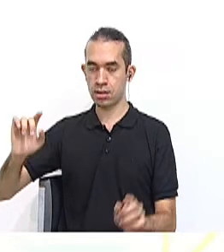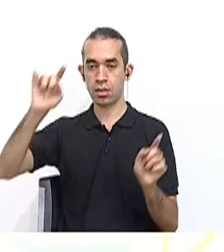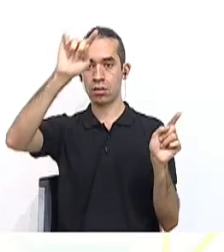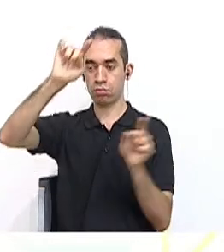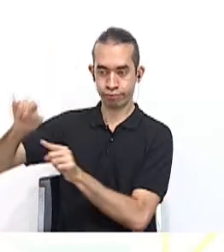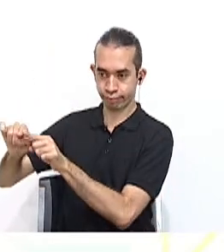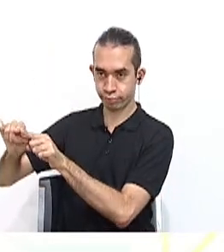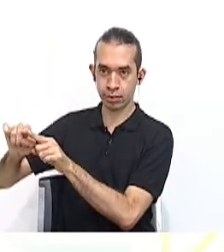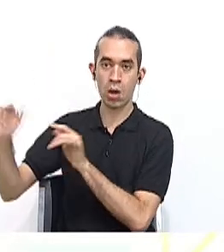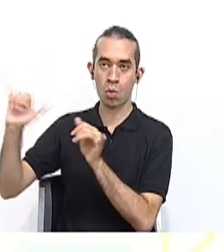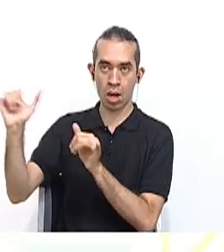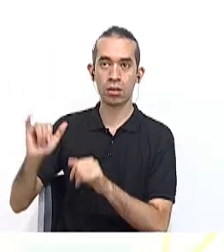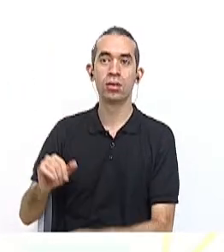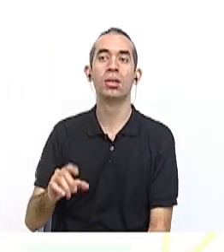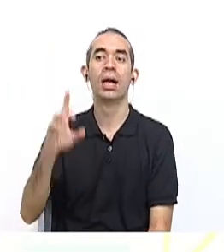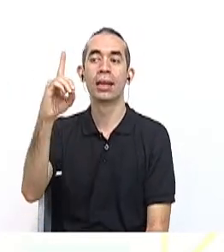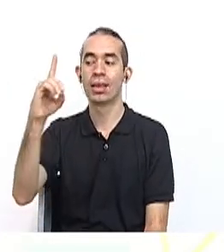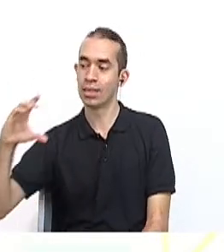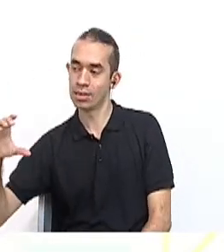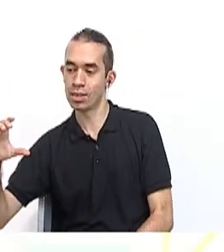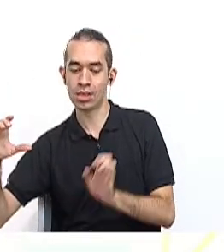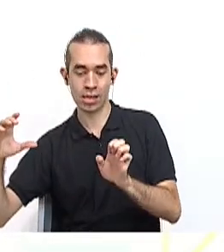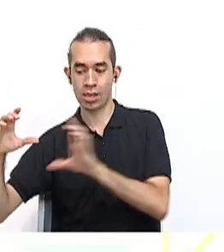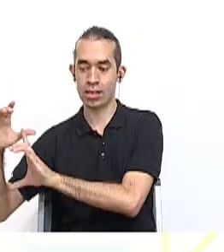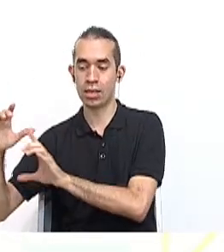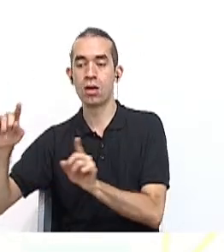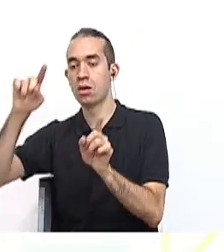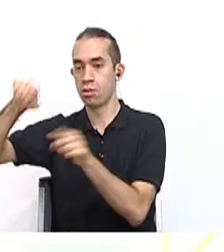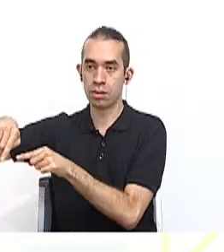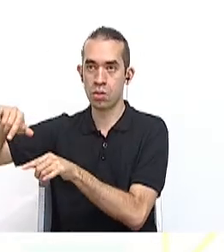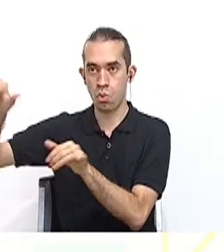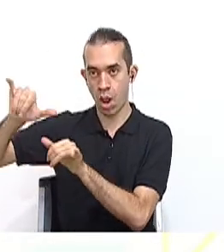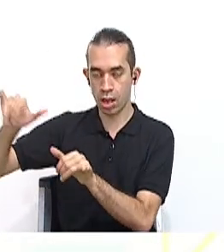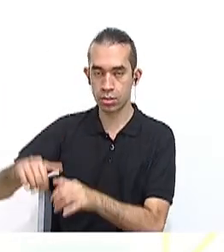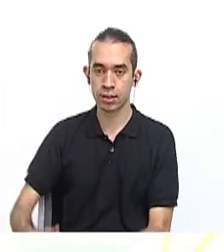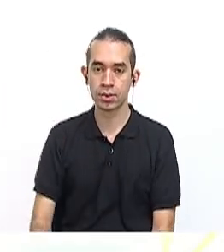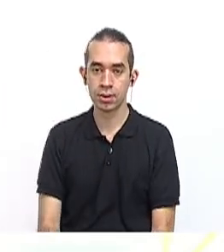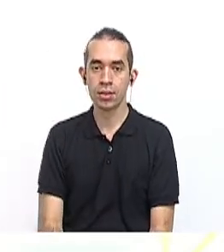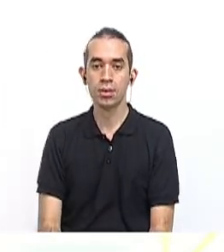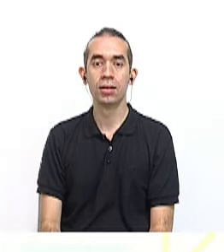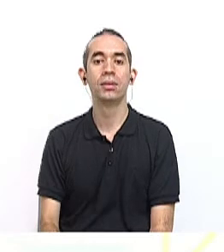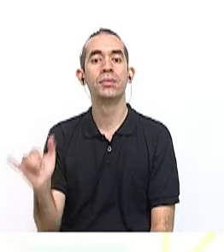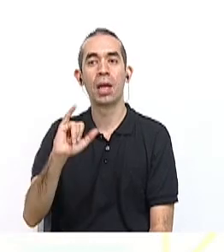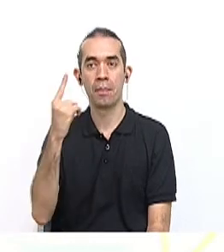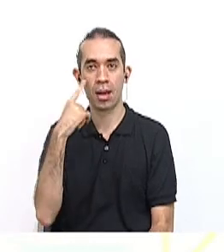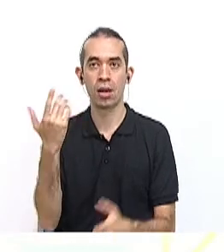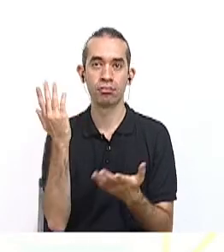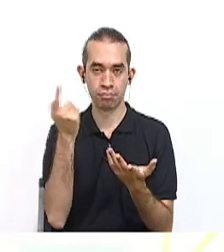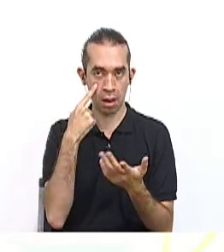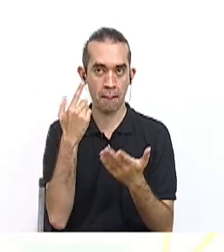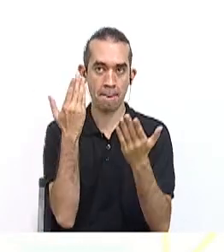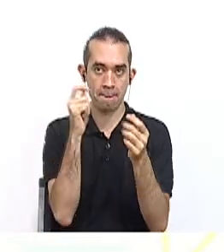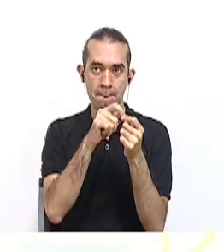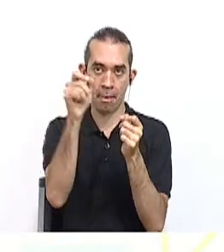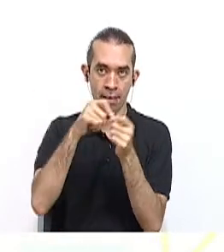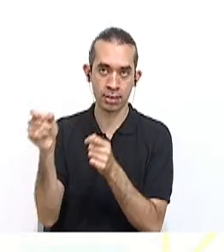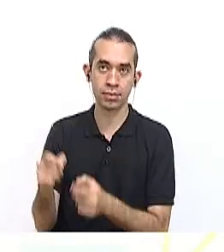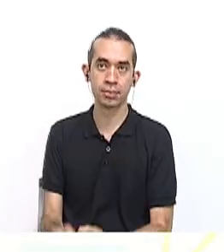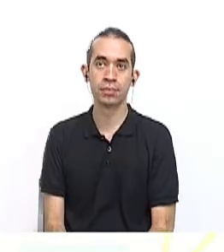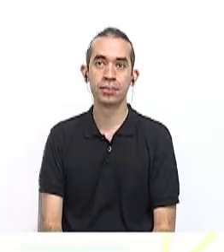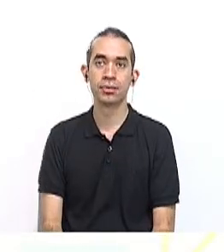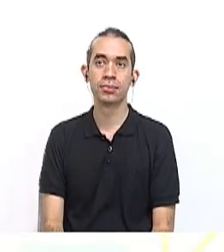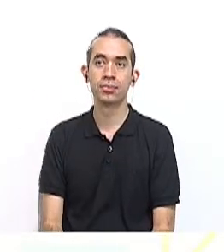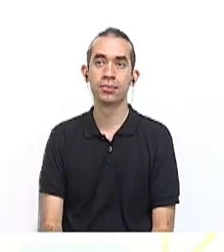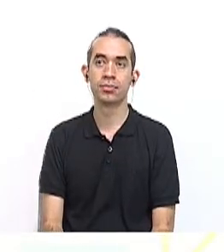DC es congruente con el segmento EC. También nos proporcionan las medidas. Me indican que el